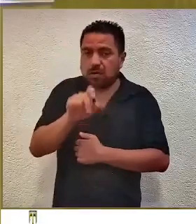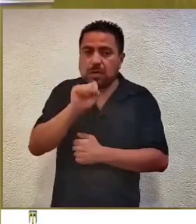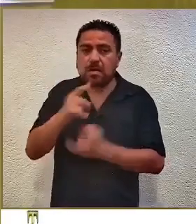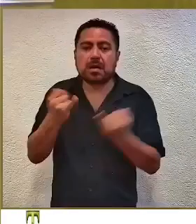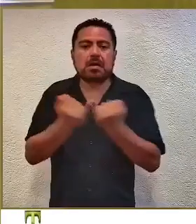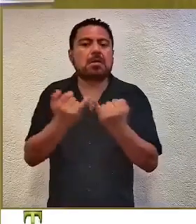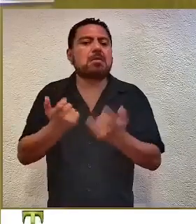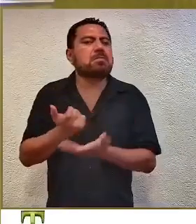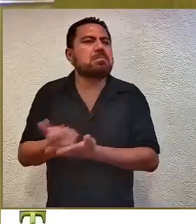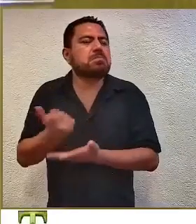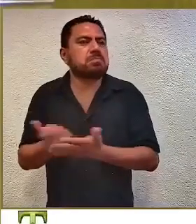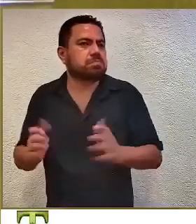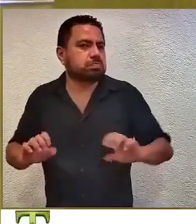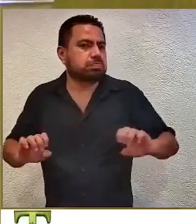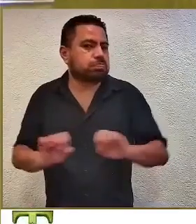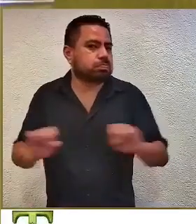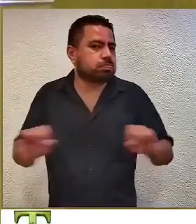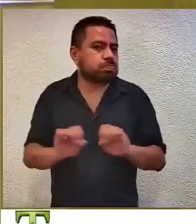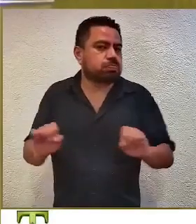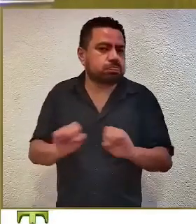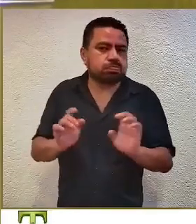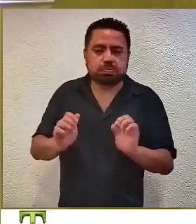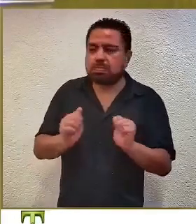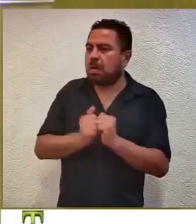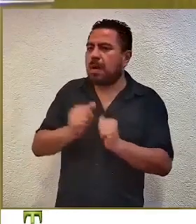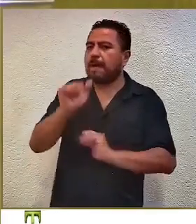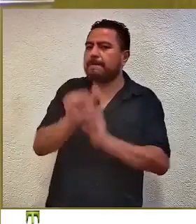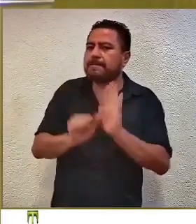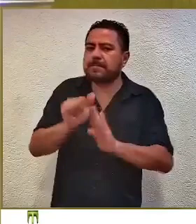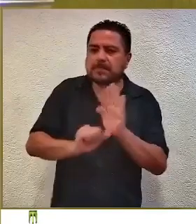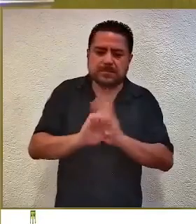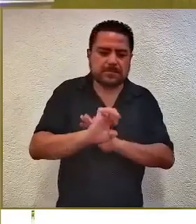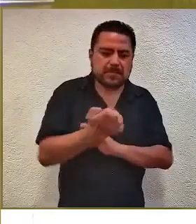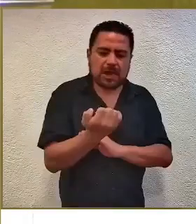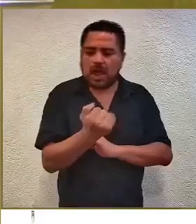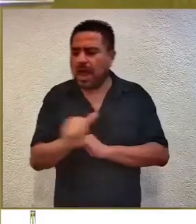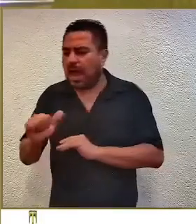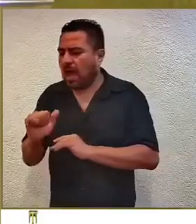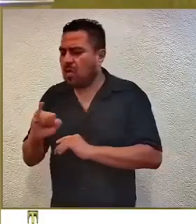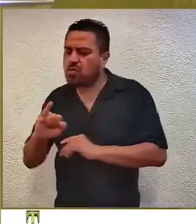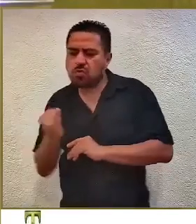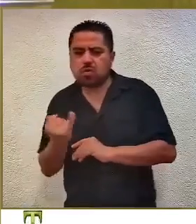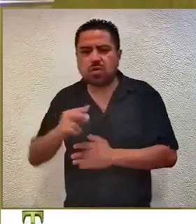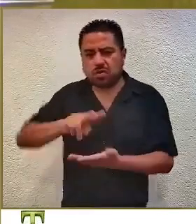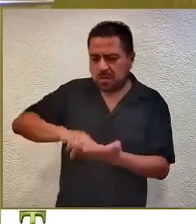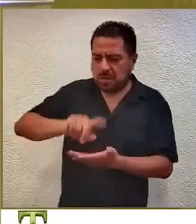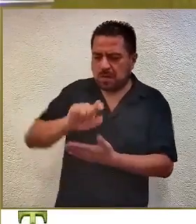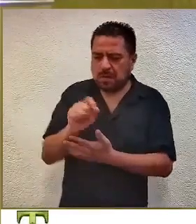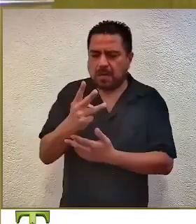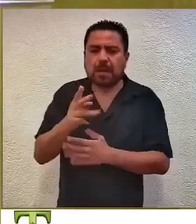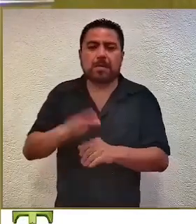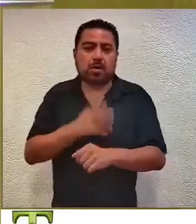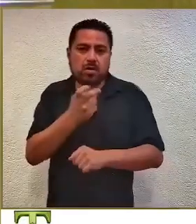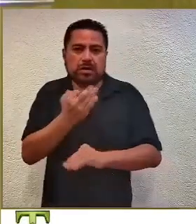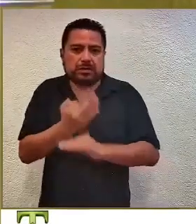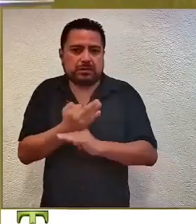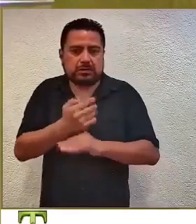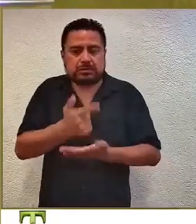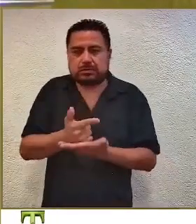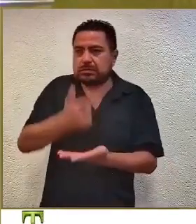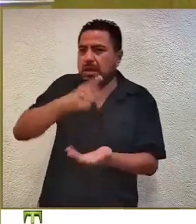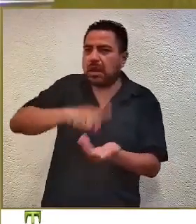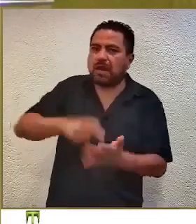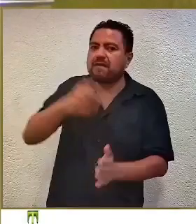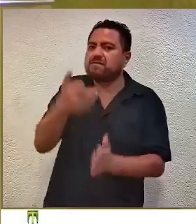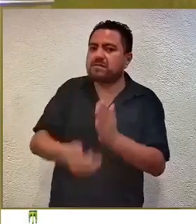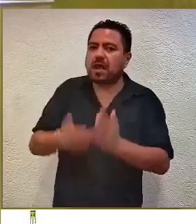ha pagado los recurrentes, el salario correspondiente a los meses de enero a junio de 2023, por lo tanto se determina fundado el agravio relativo a la falta de pago